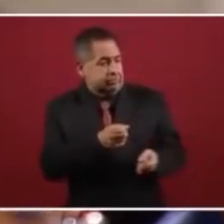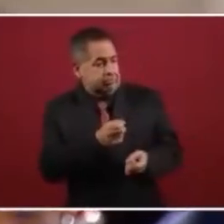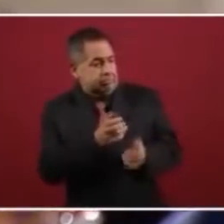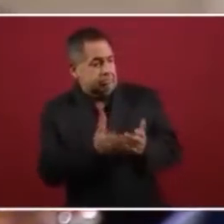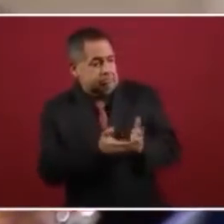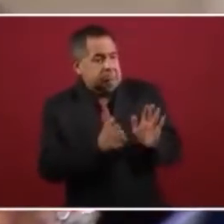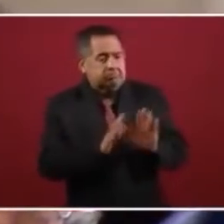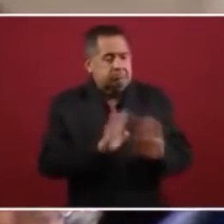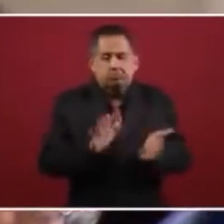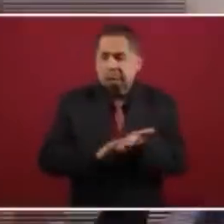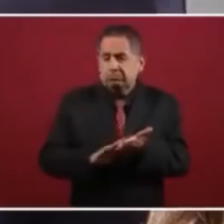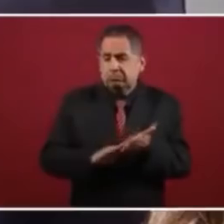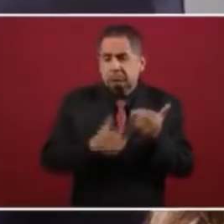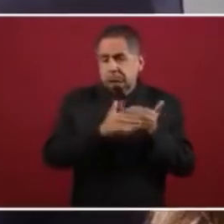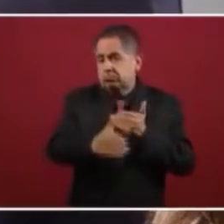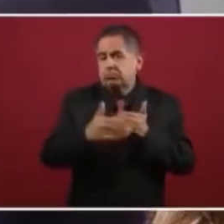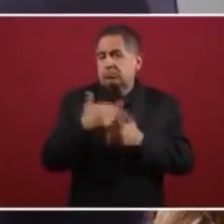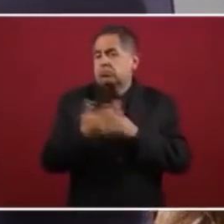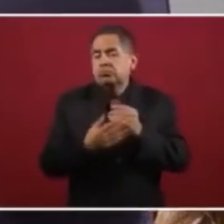nueva lista?